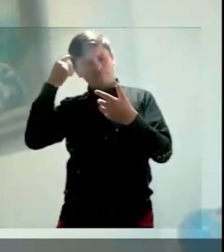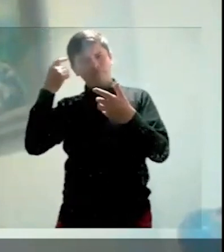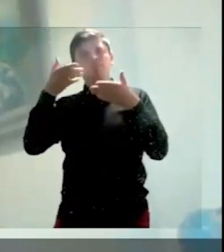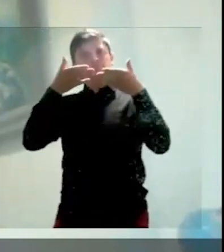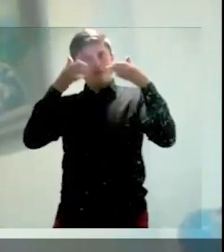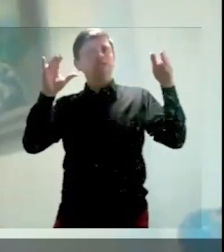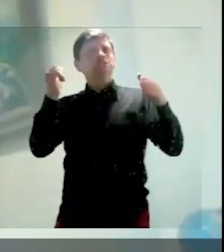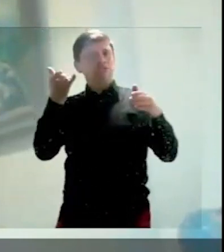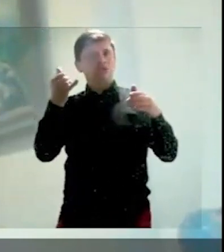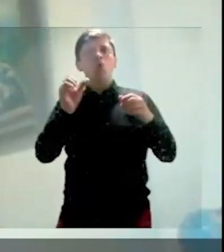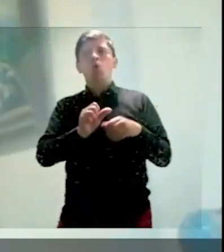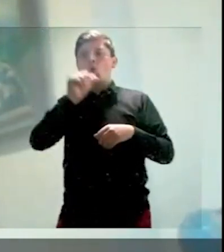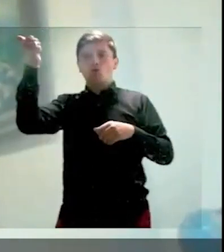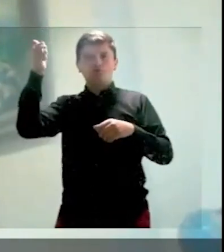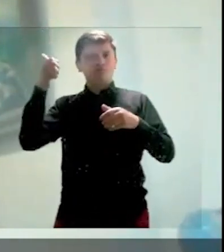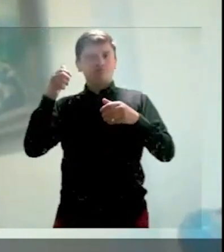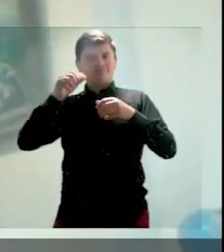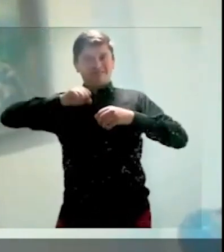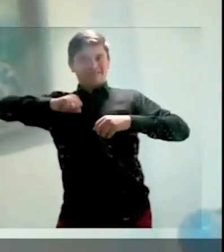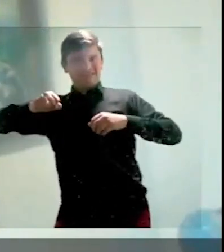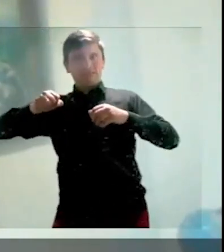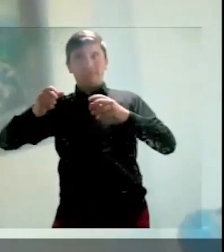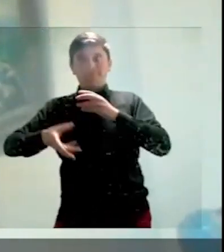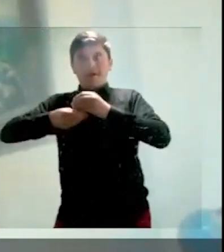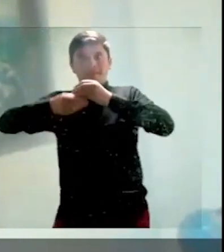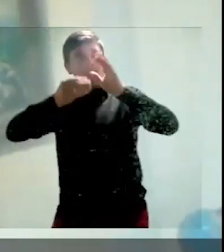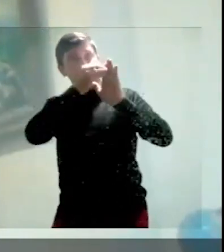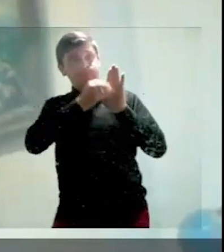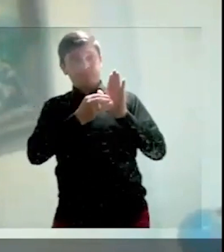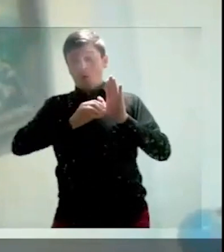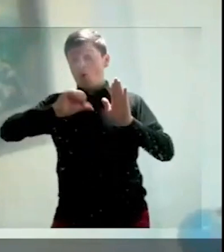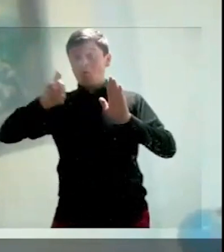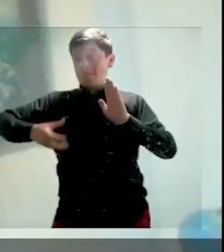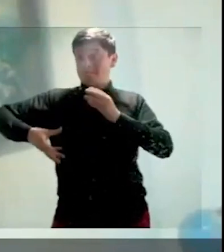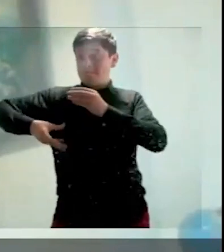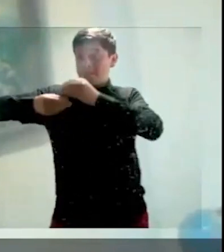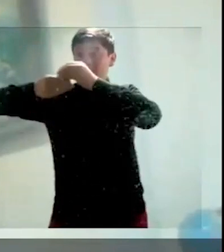que haya otros derechos, además de los que están constitucionalizados,